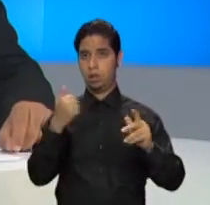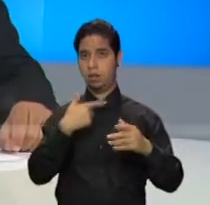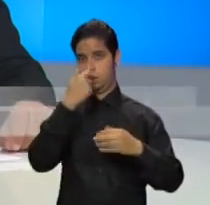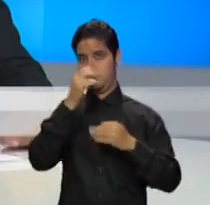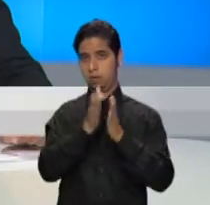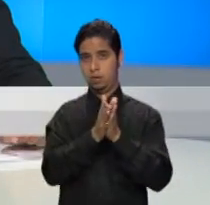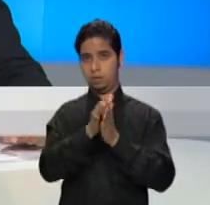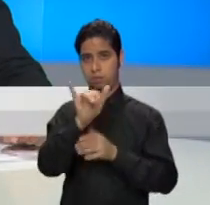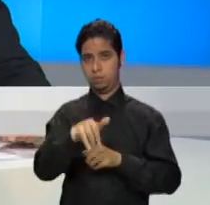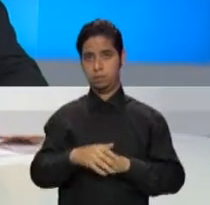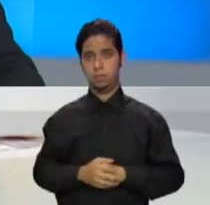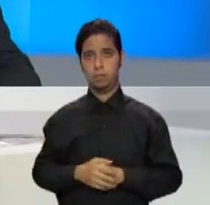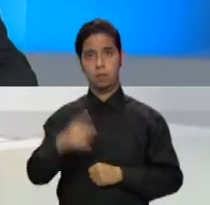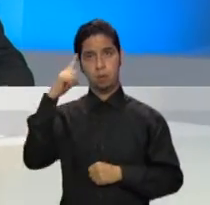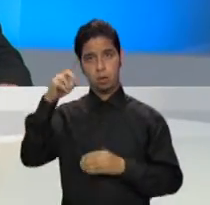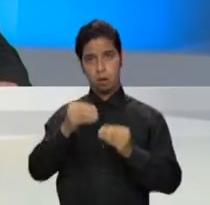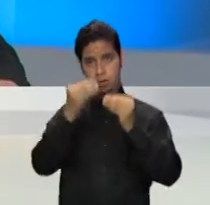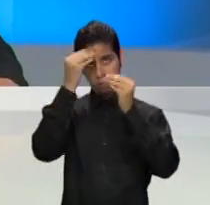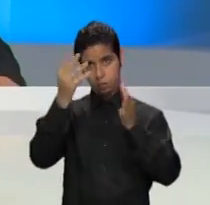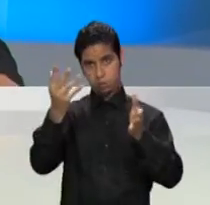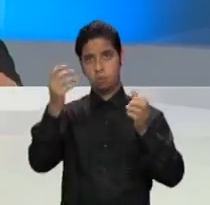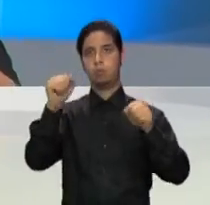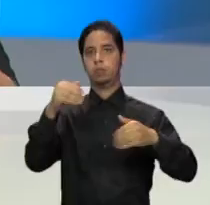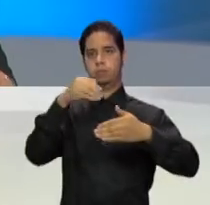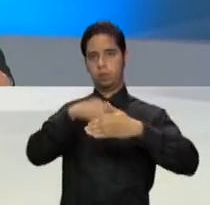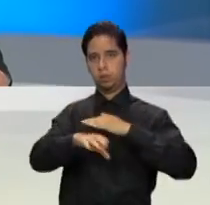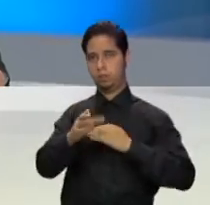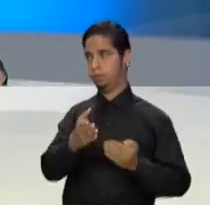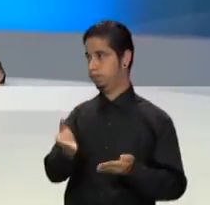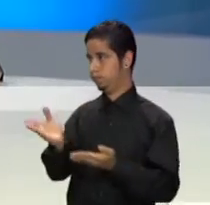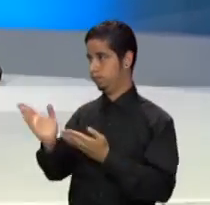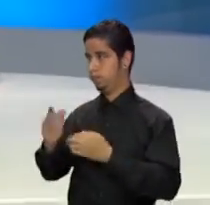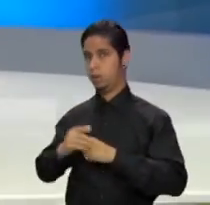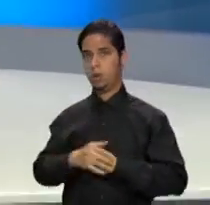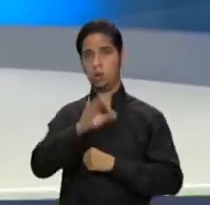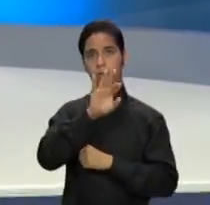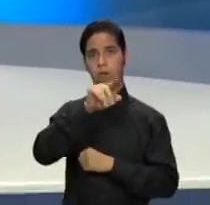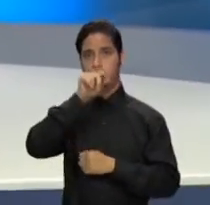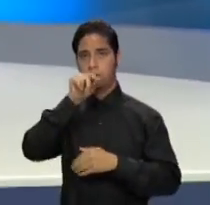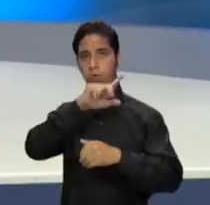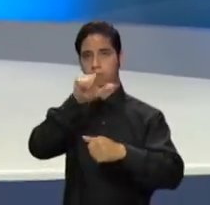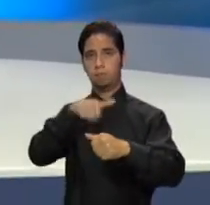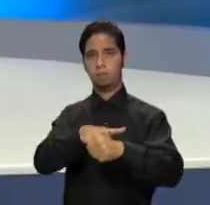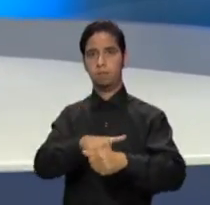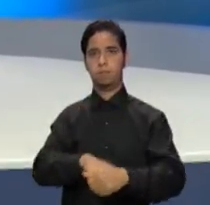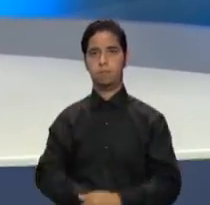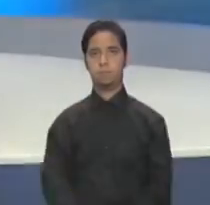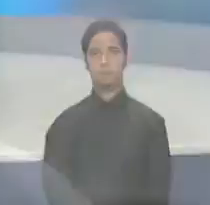otras noticias, visite nuestra página noticias247.pr y síganos en nuestras redes en Facebook y Twitter.